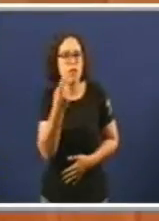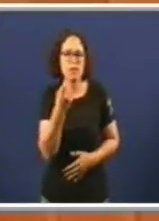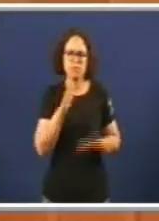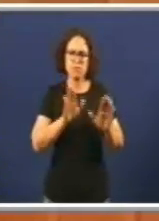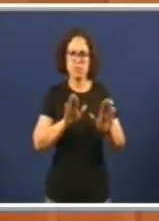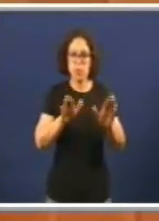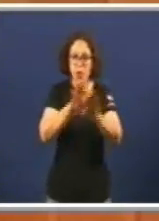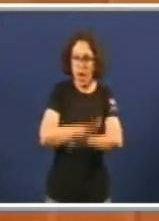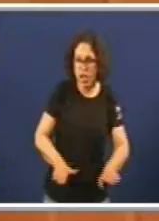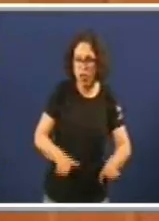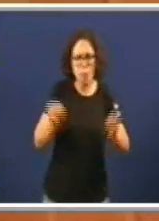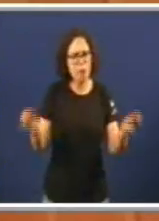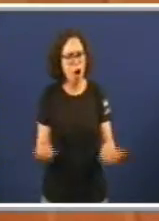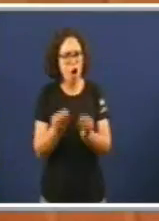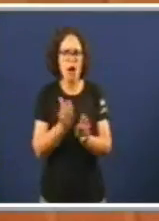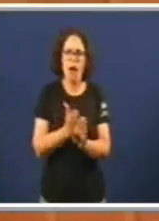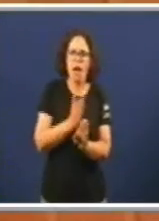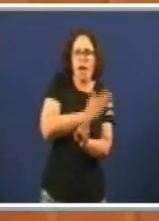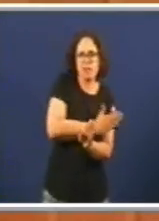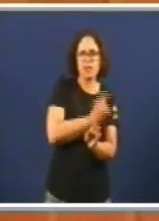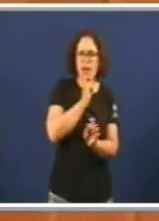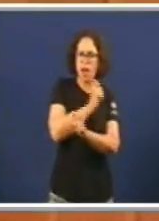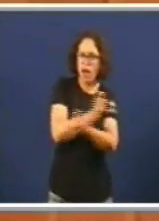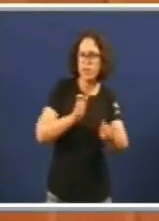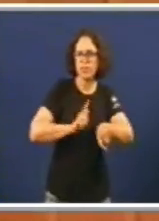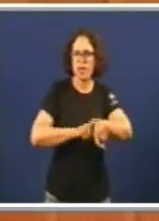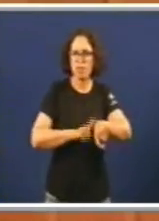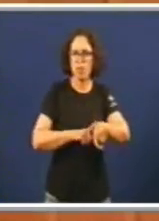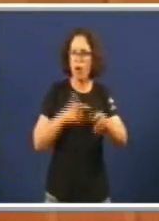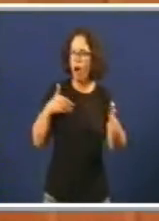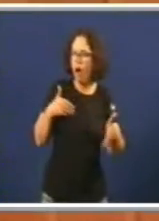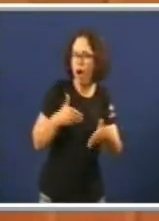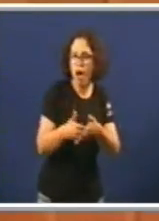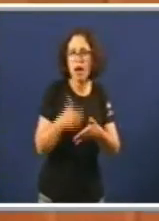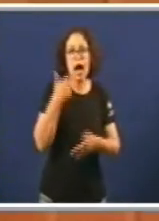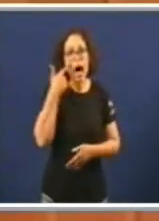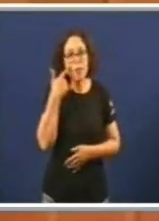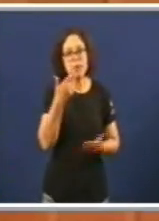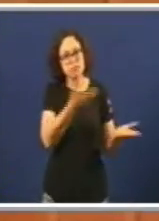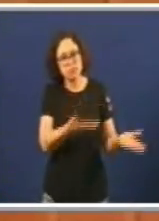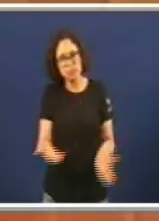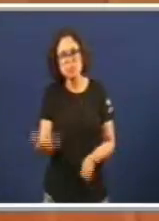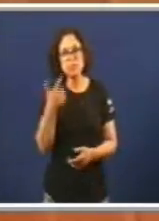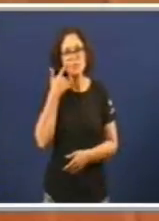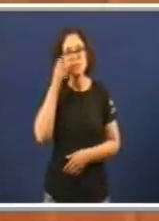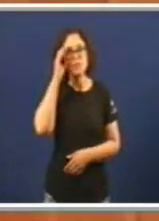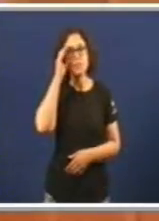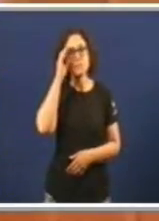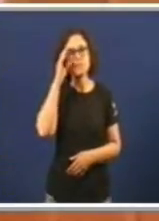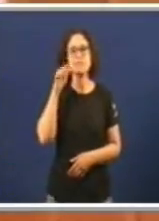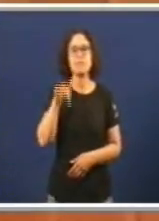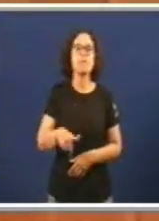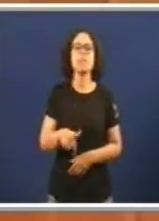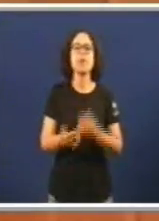sei por que se esperou até a víspera para comunicarlo ás familias. A ver que santo baixa hoxe do Santoral, preguntábame hoxe pola mañá